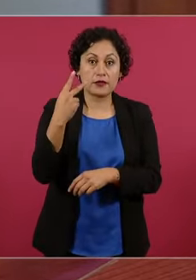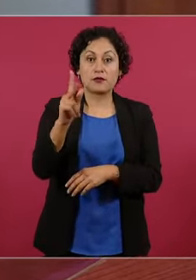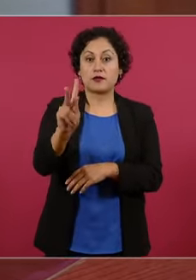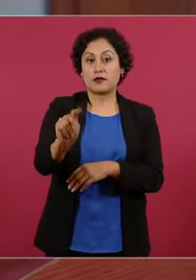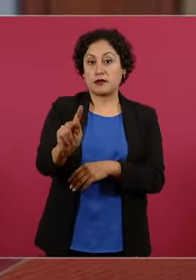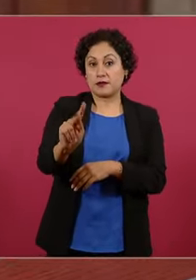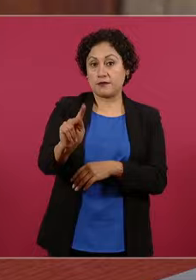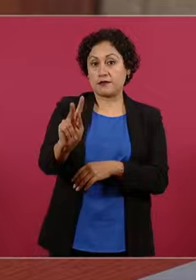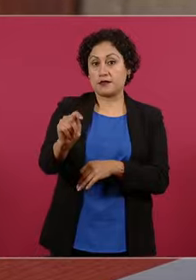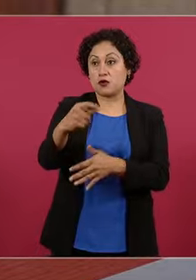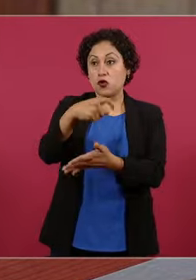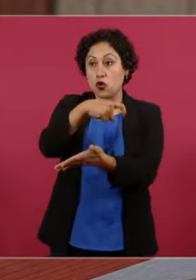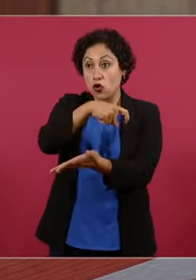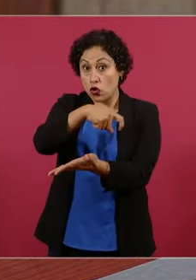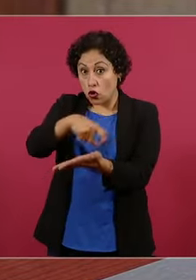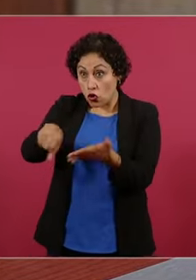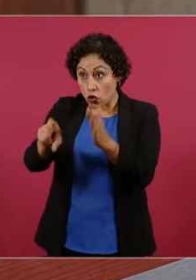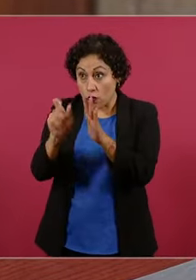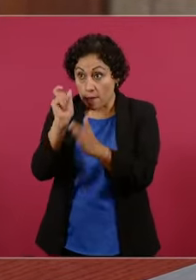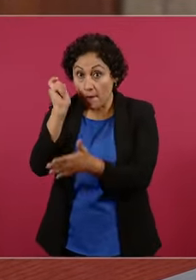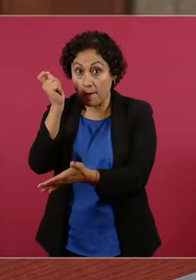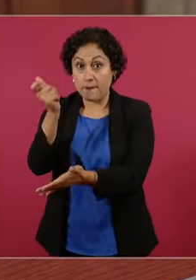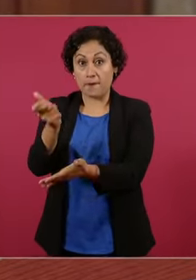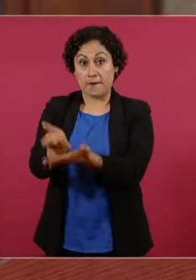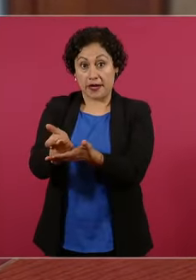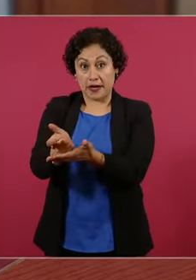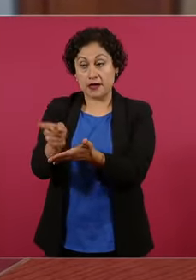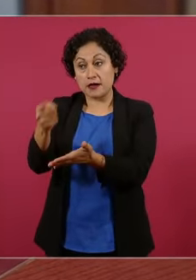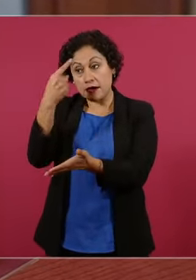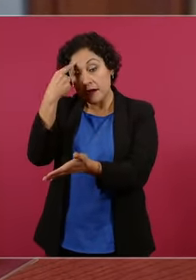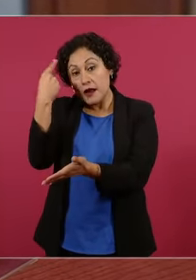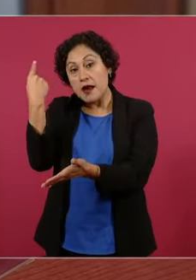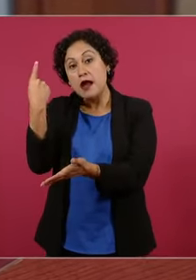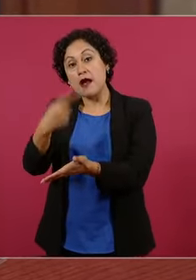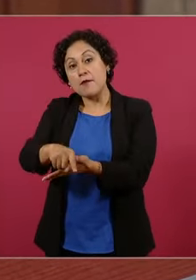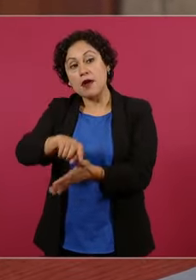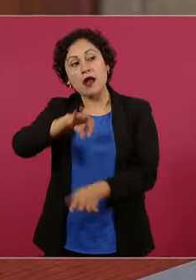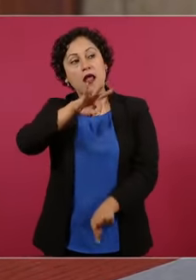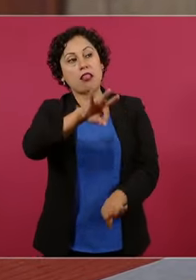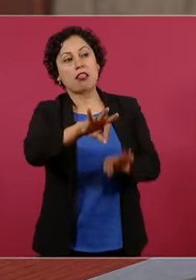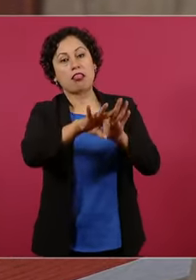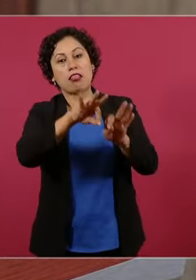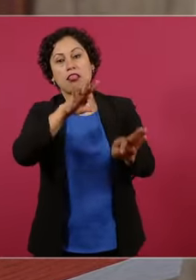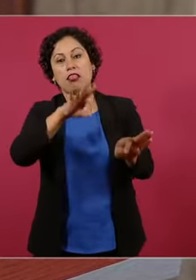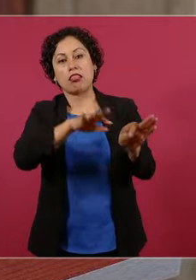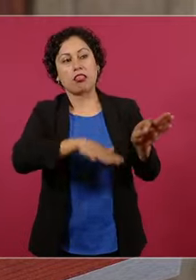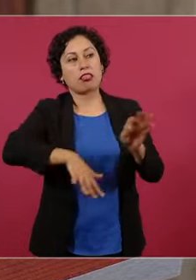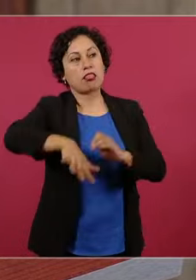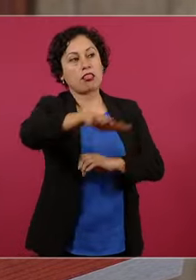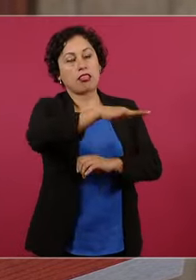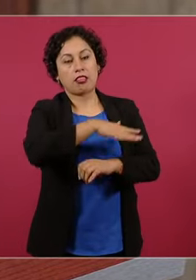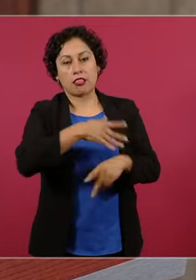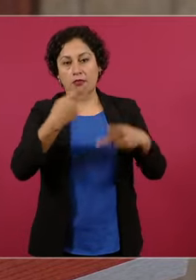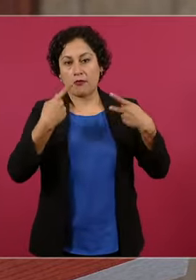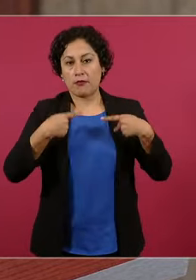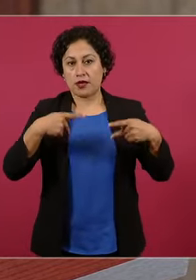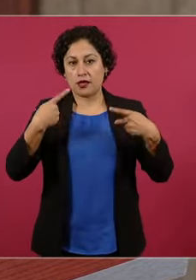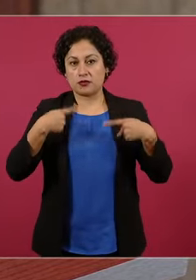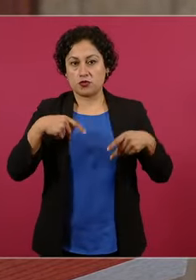interesante, con el objetivo de influir en las preferencias electorales de los ciudadanos